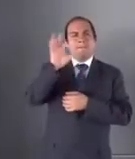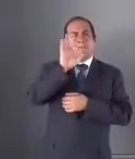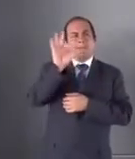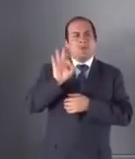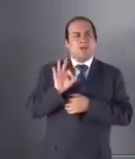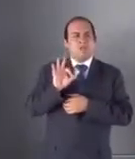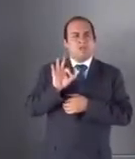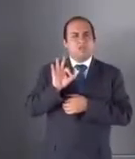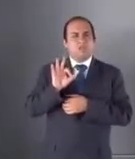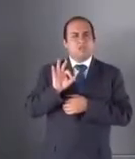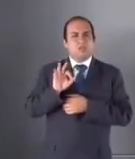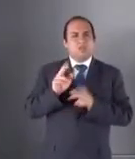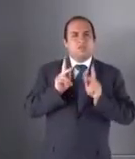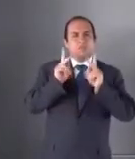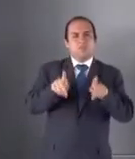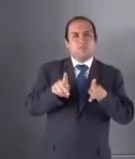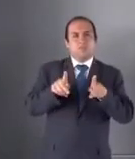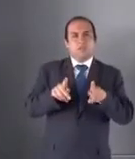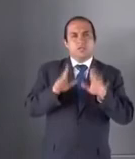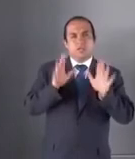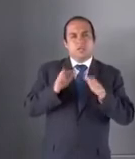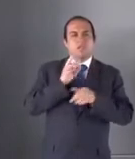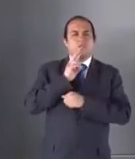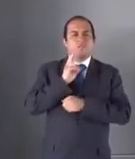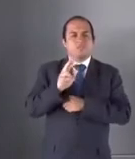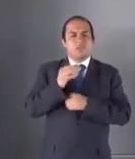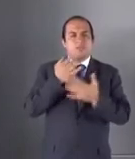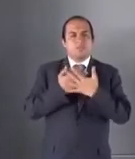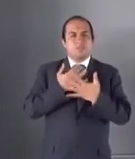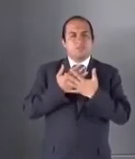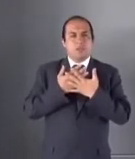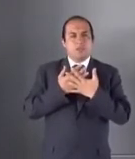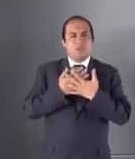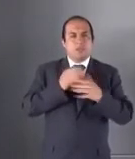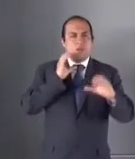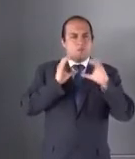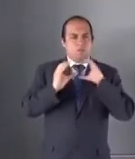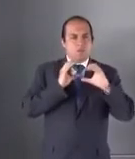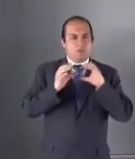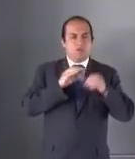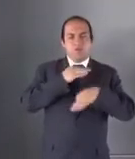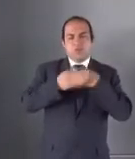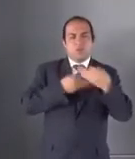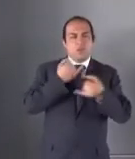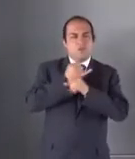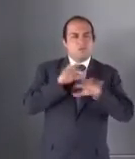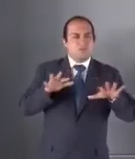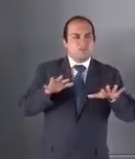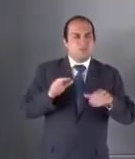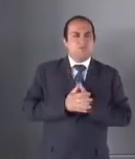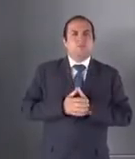está contestando todo al juez, esperando que y en comunicación con toda la información